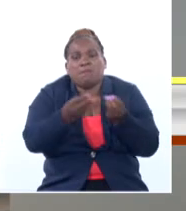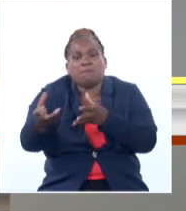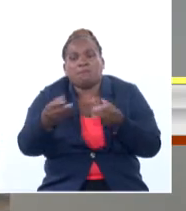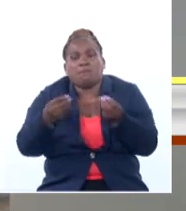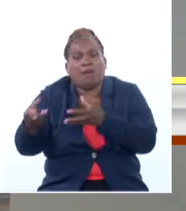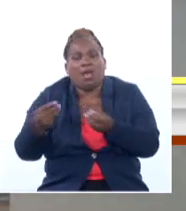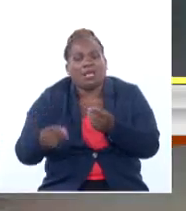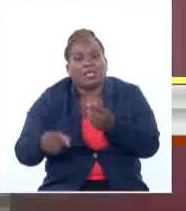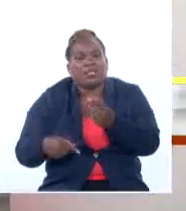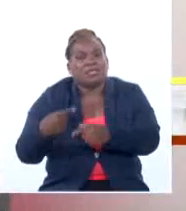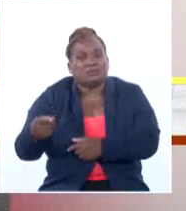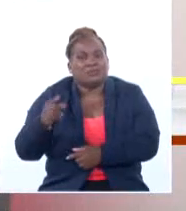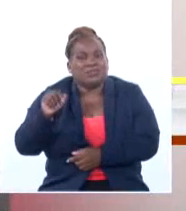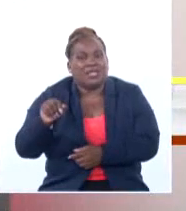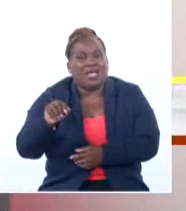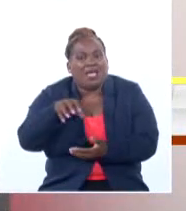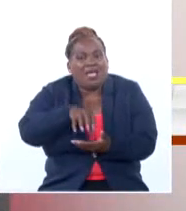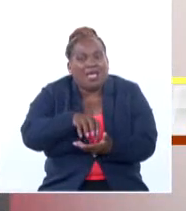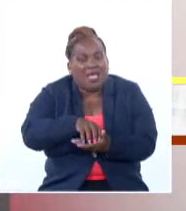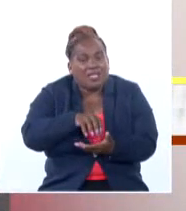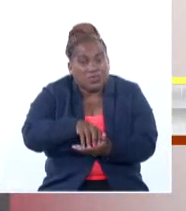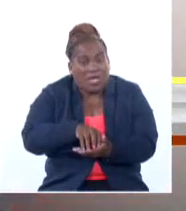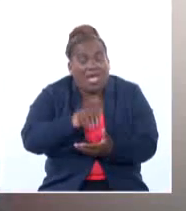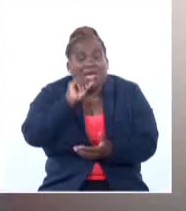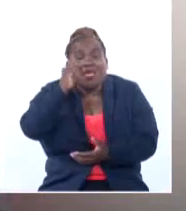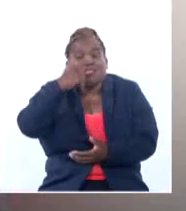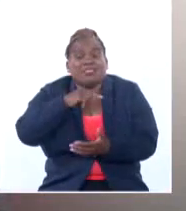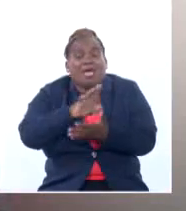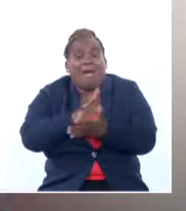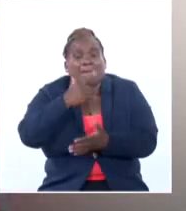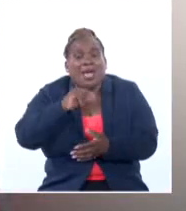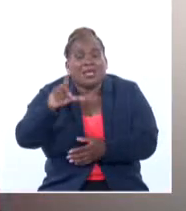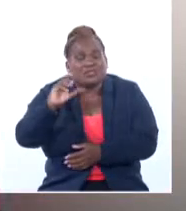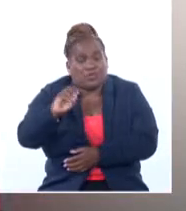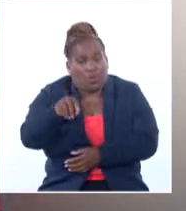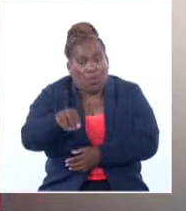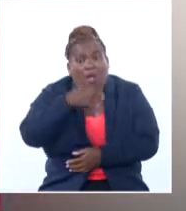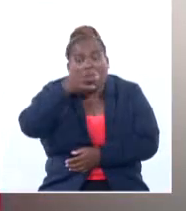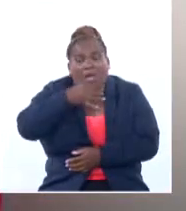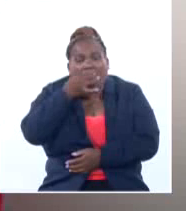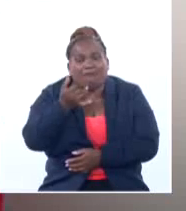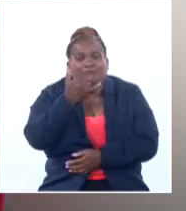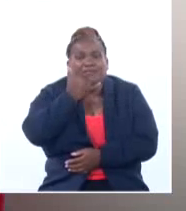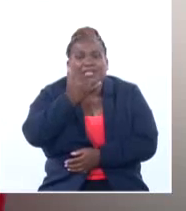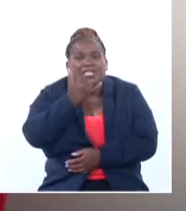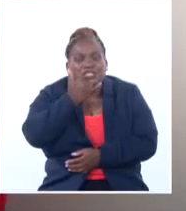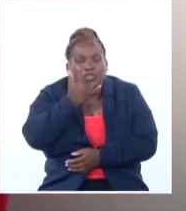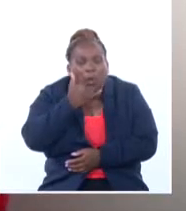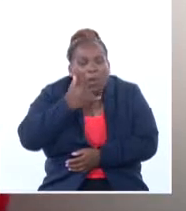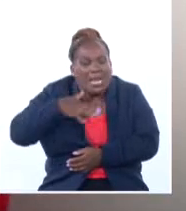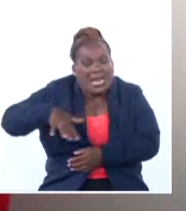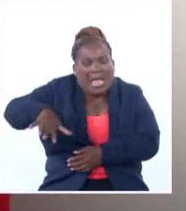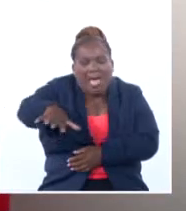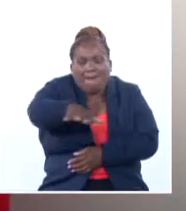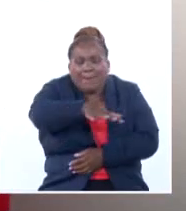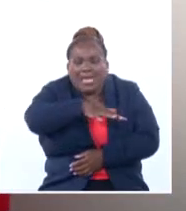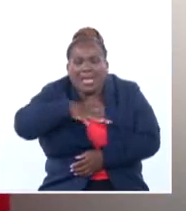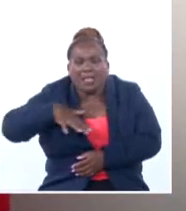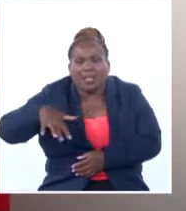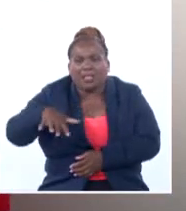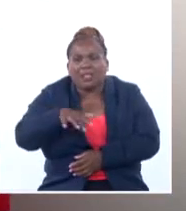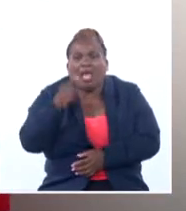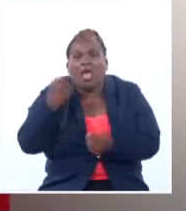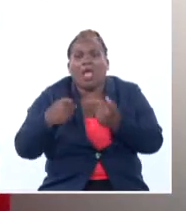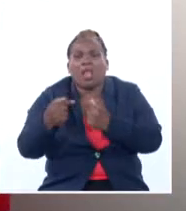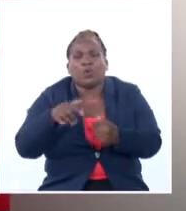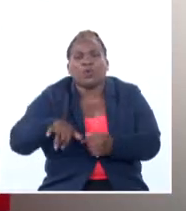contra Damasco. Los equipos técnicos evaluaron el estado de las instalaciones y confirmaron daños en la pista de aterrizaje y en algunas